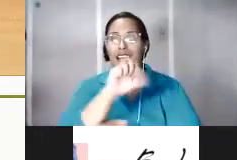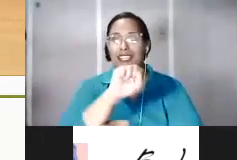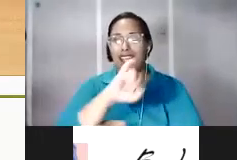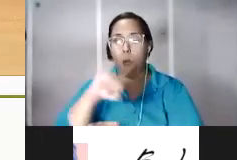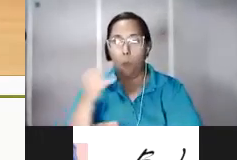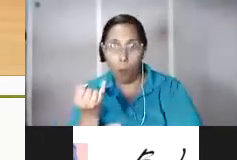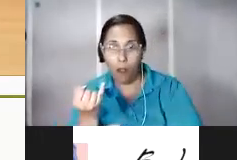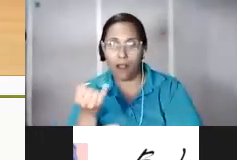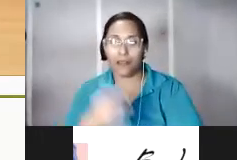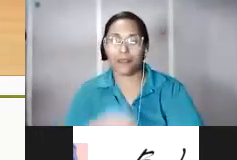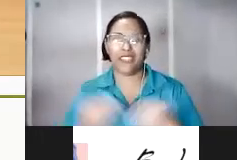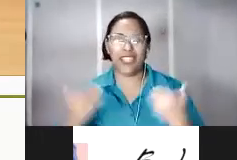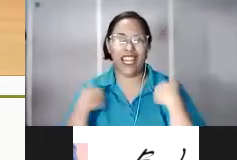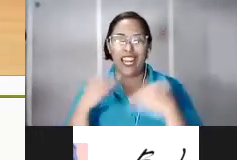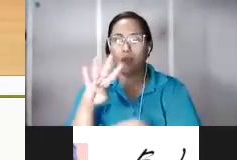contaba con